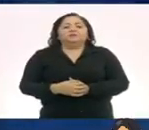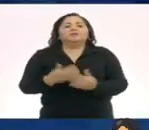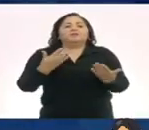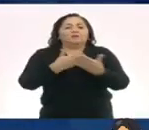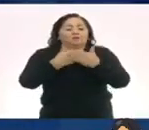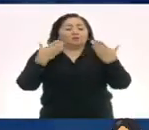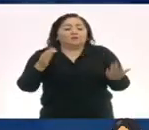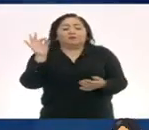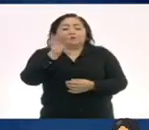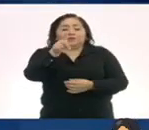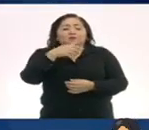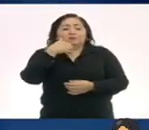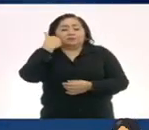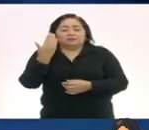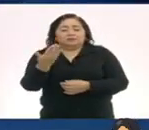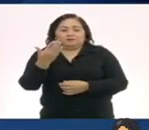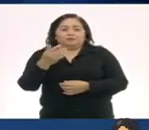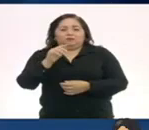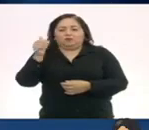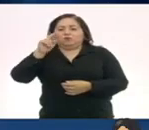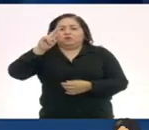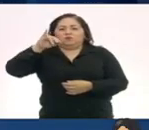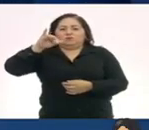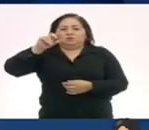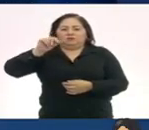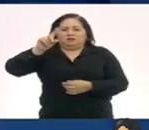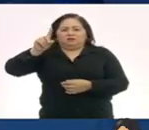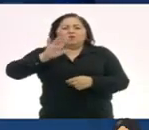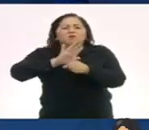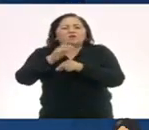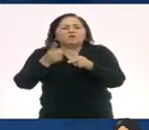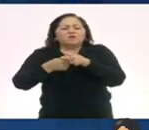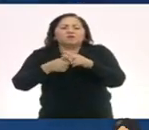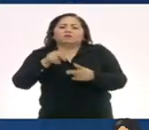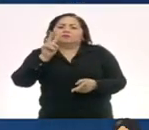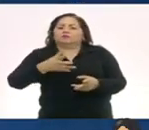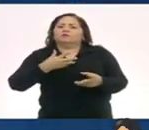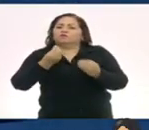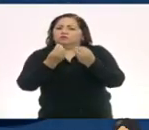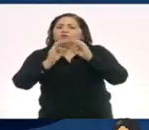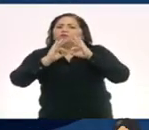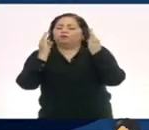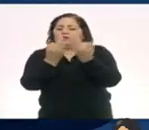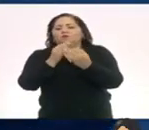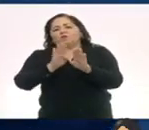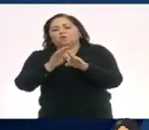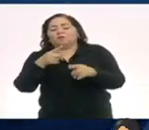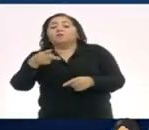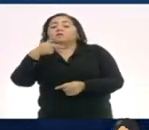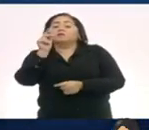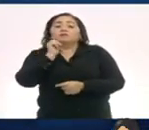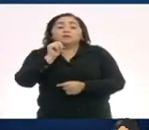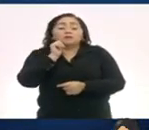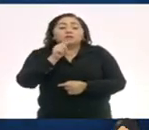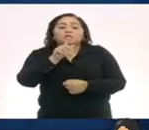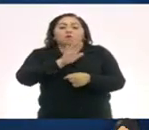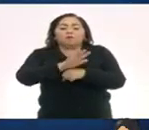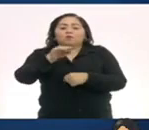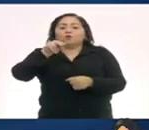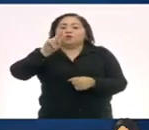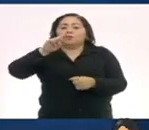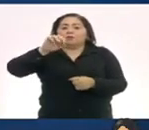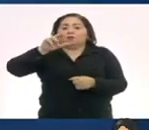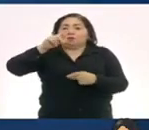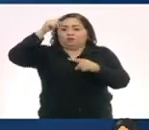Ahora, si queremos representar la unidad en forma de fracción, tenemos muchísimas formas de hacerlo. Siempre y cuando el numerador y